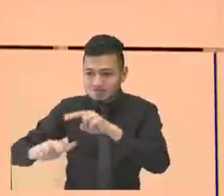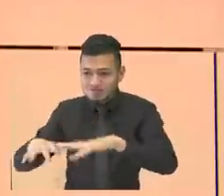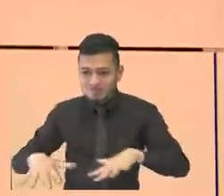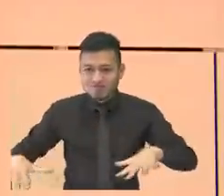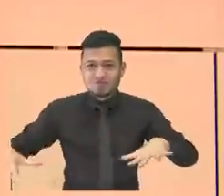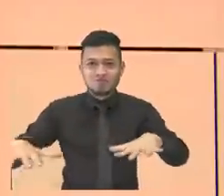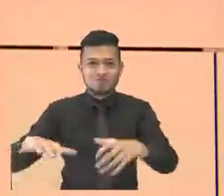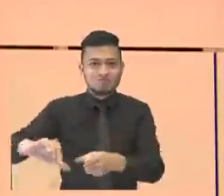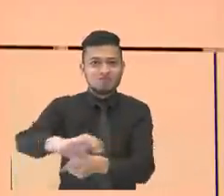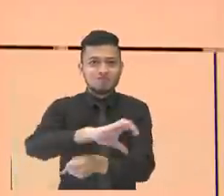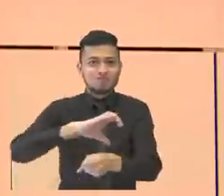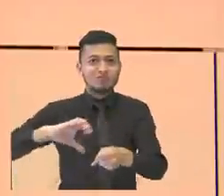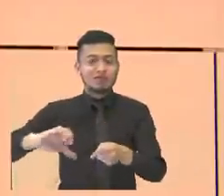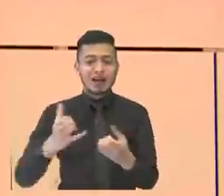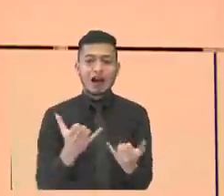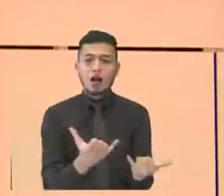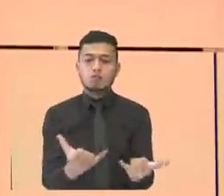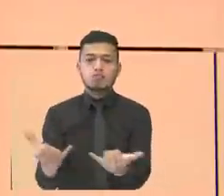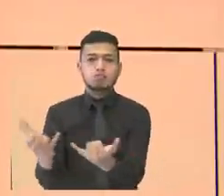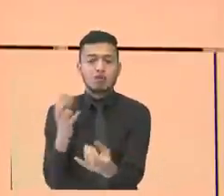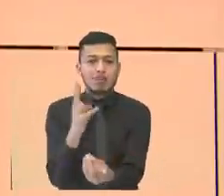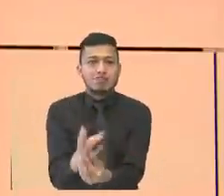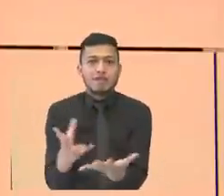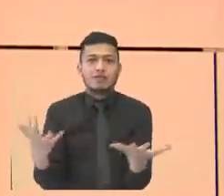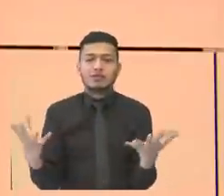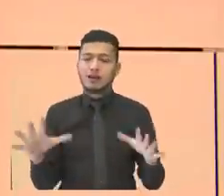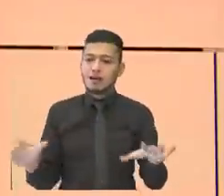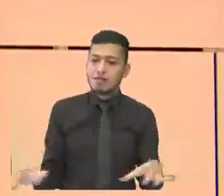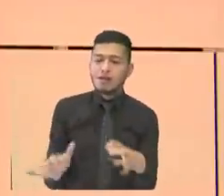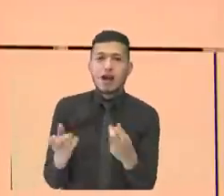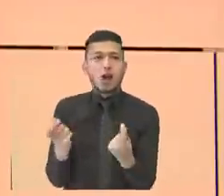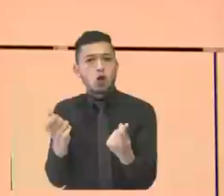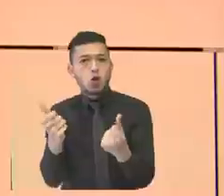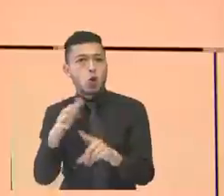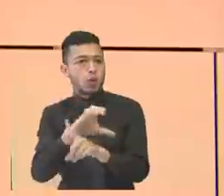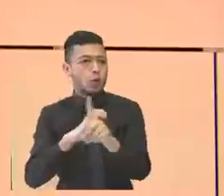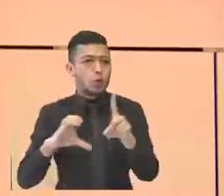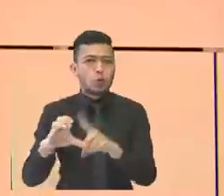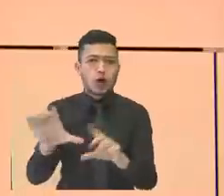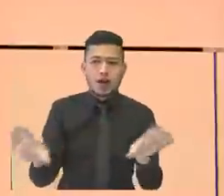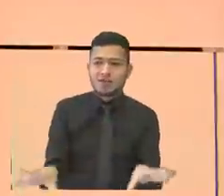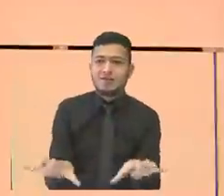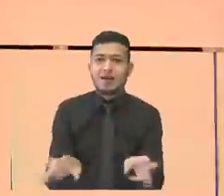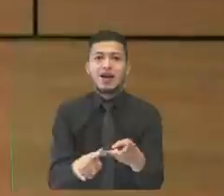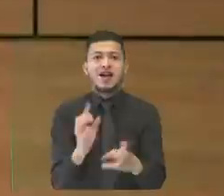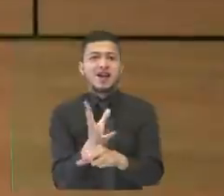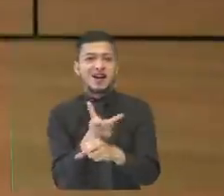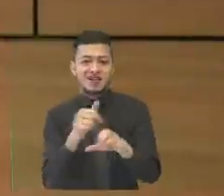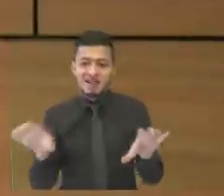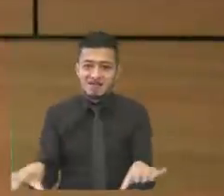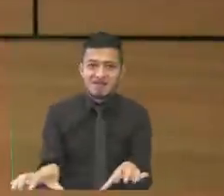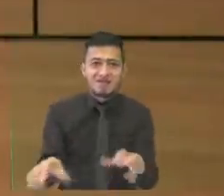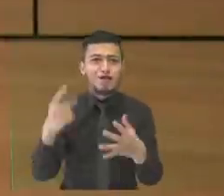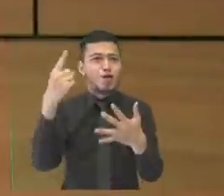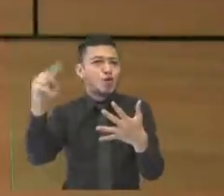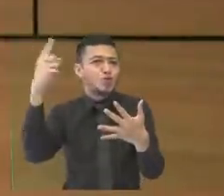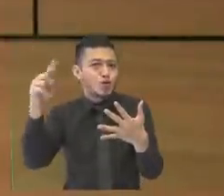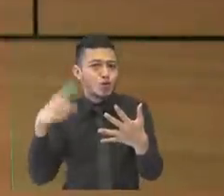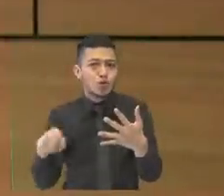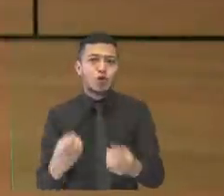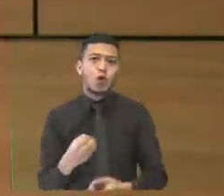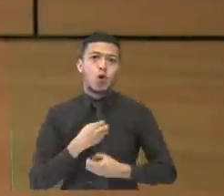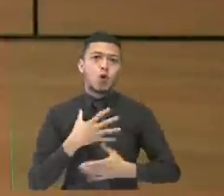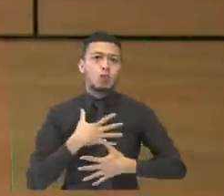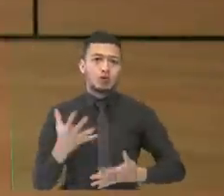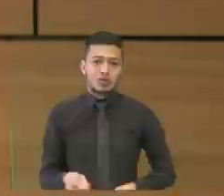vital y diversa y permanente actividad económica, actividad cultural, actividad artística, etcétera, que le dé oportunidades a